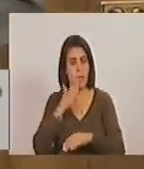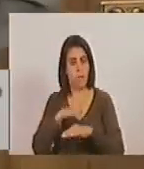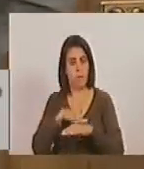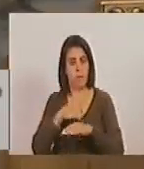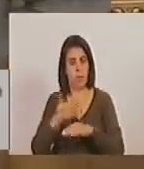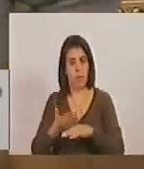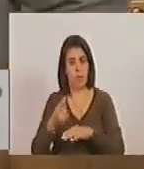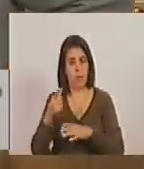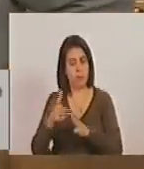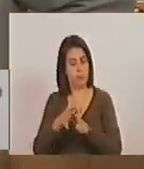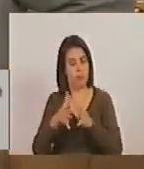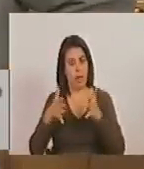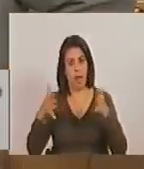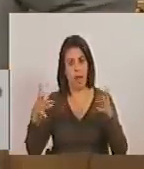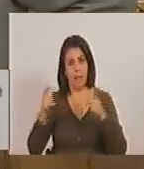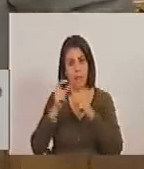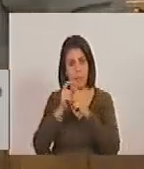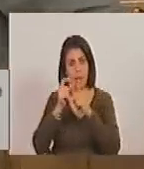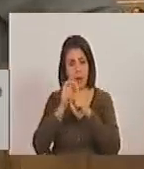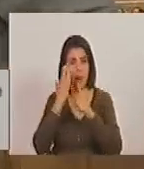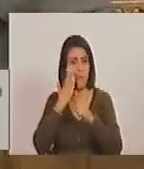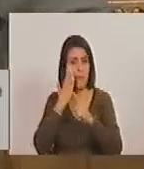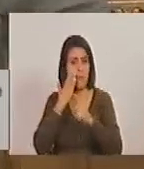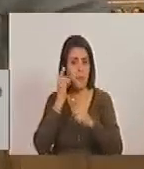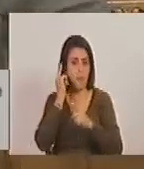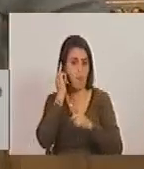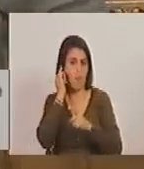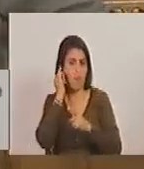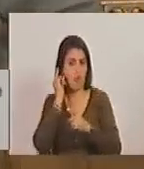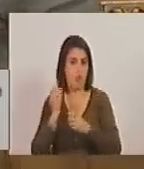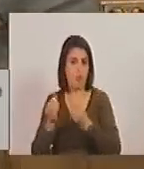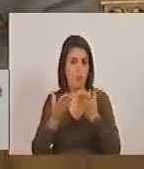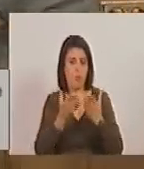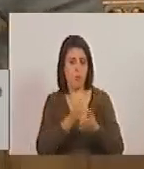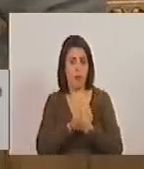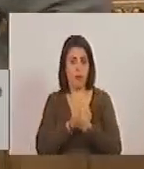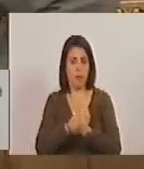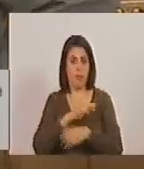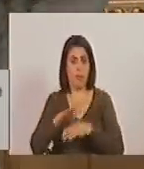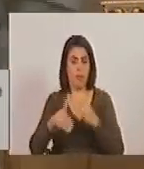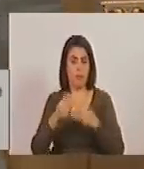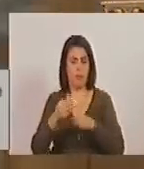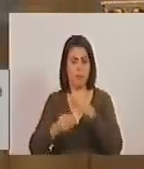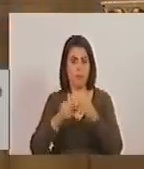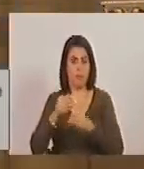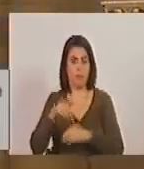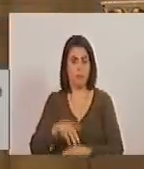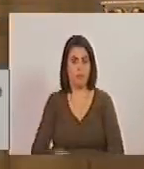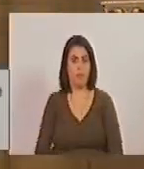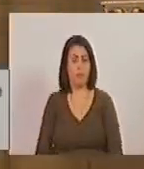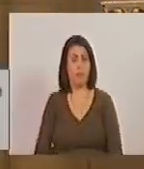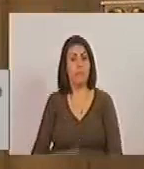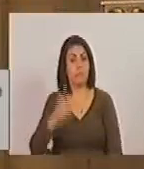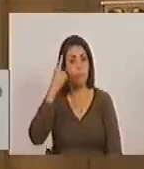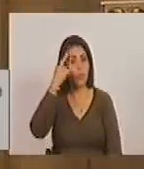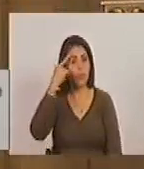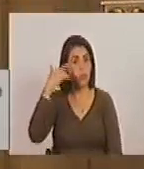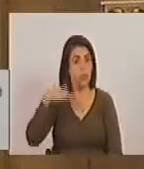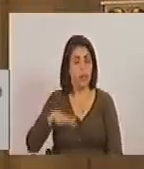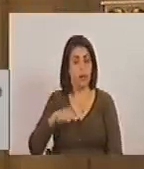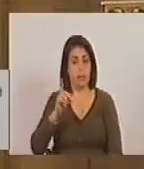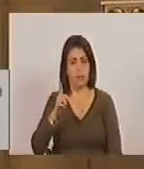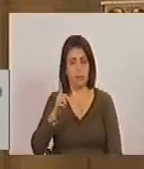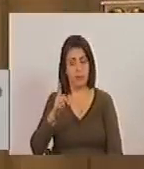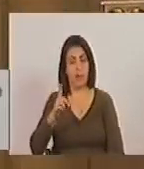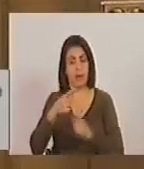más amplio de esa palabra, una mujer que otorgaba amor a quien debía proteger. Y yo creo que ese es uno de